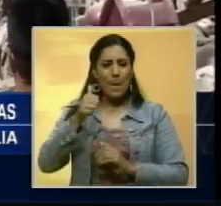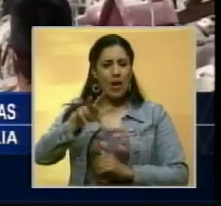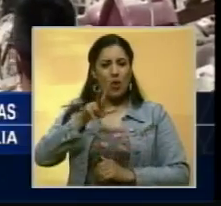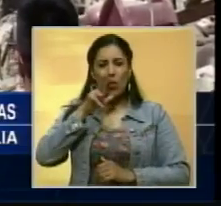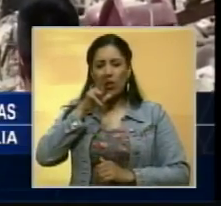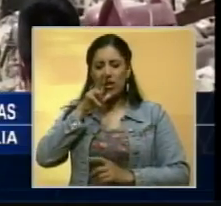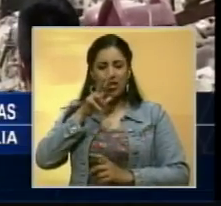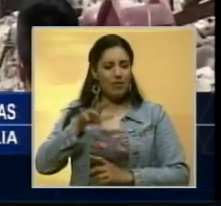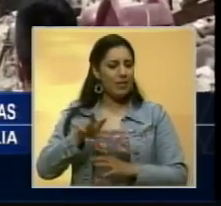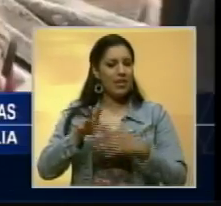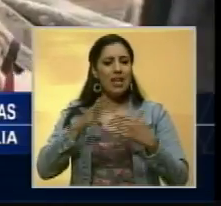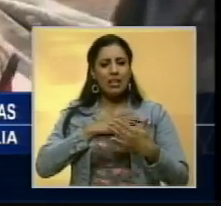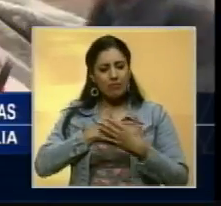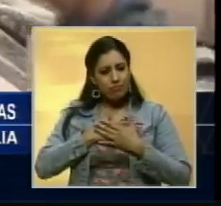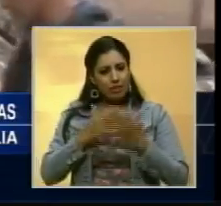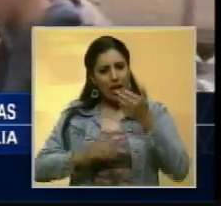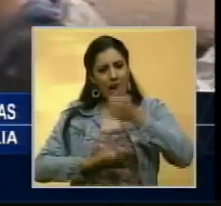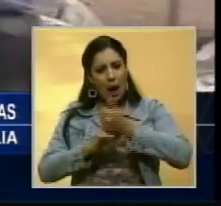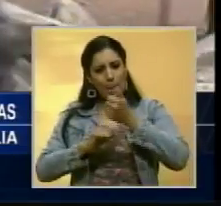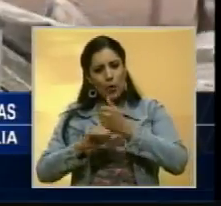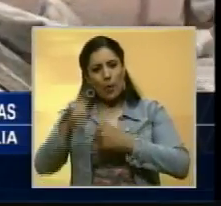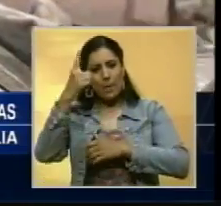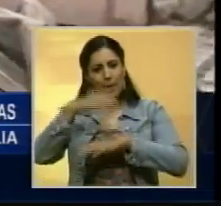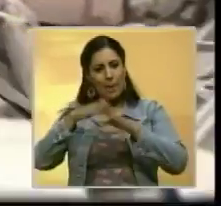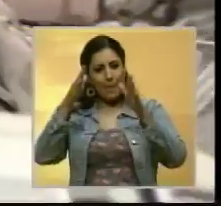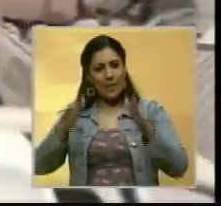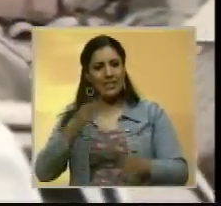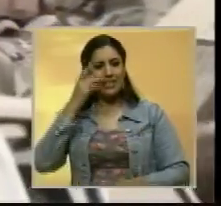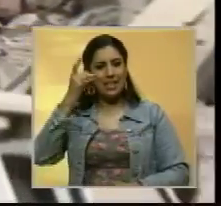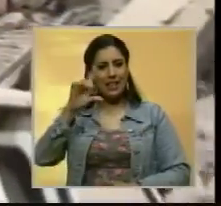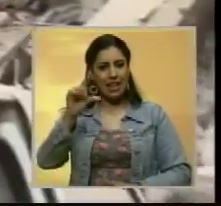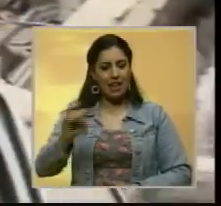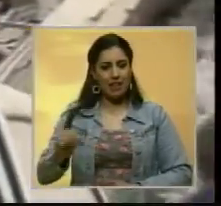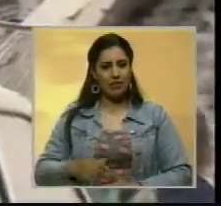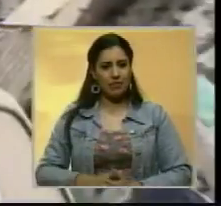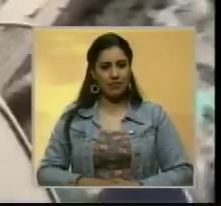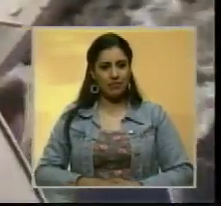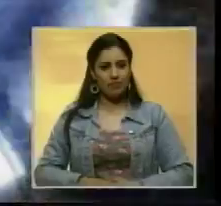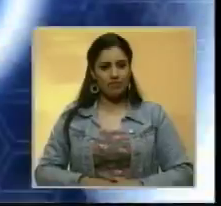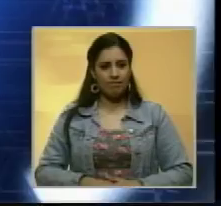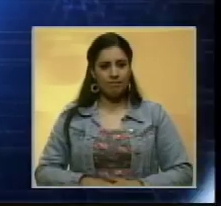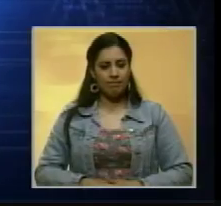terrible tragedia y brindó su apoyo al primer ministro italiano Matteo Renzi.